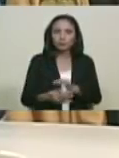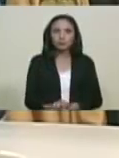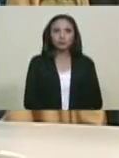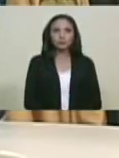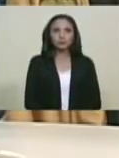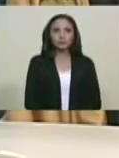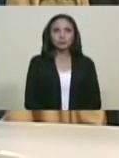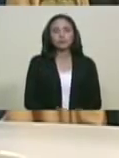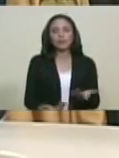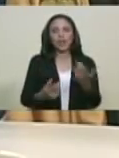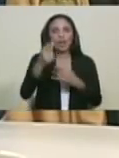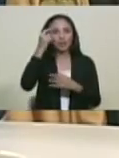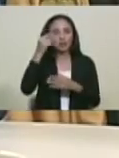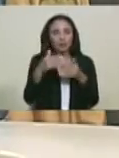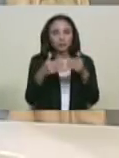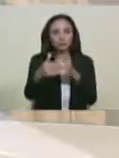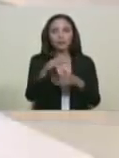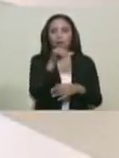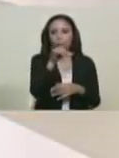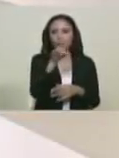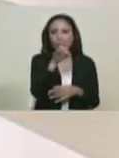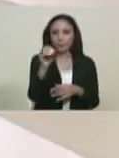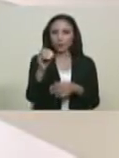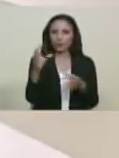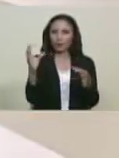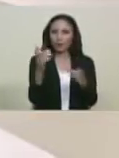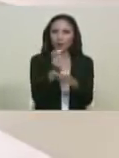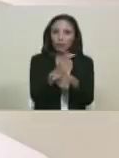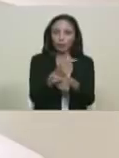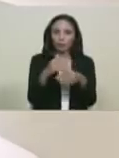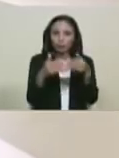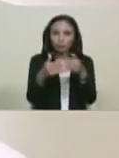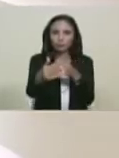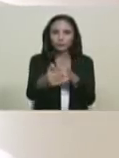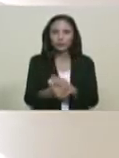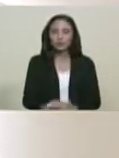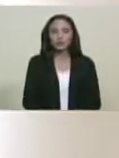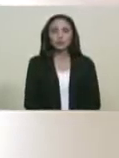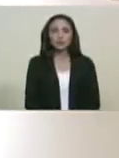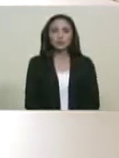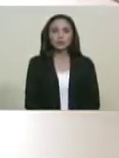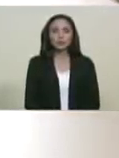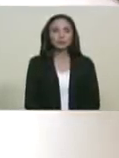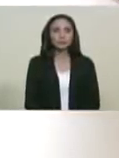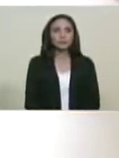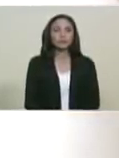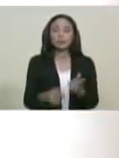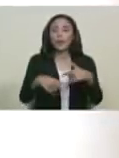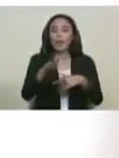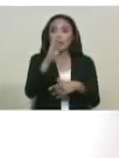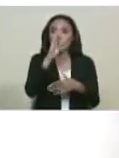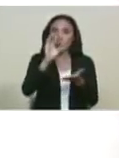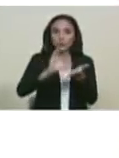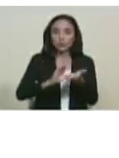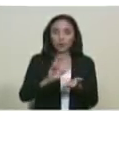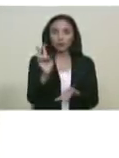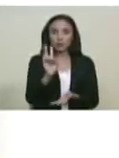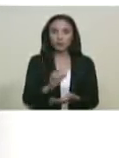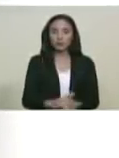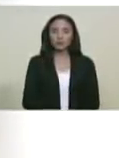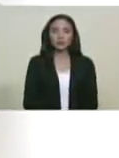a partir del próximo lunes el banco central de venezuela comenzará a publicar